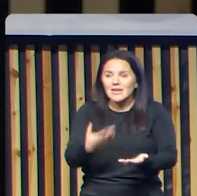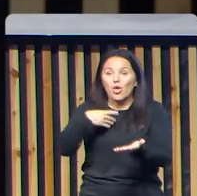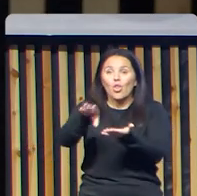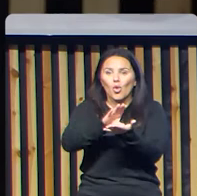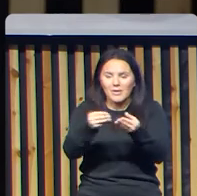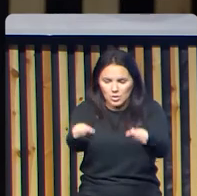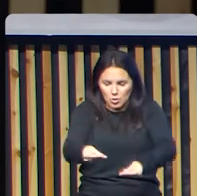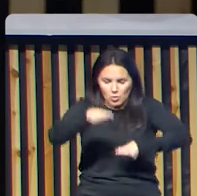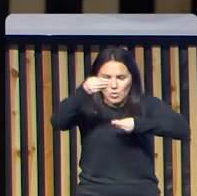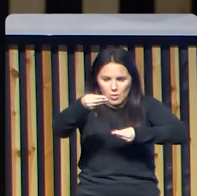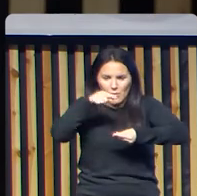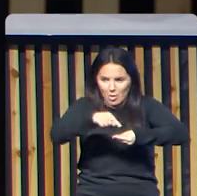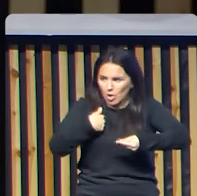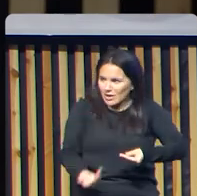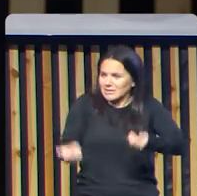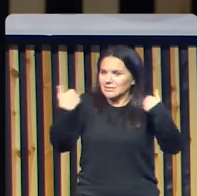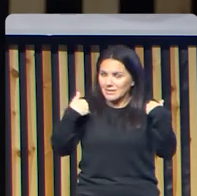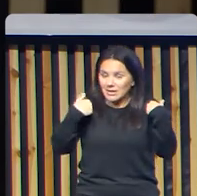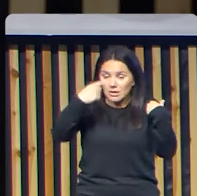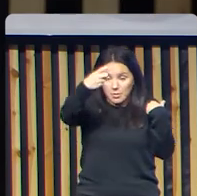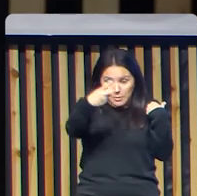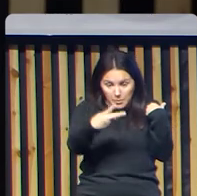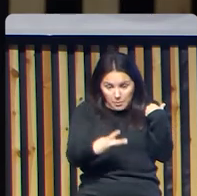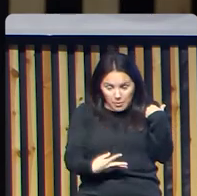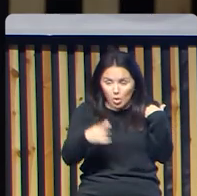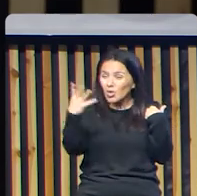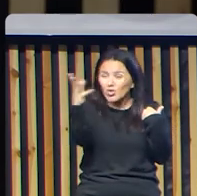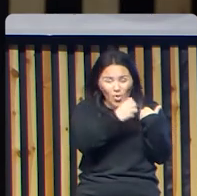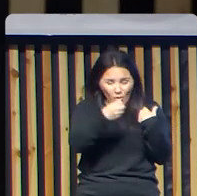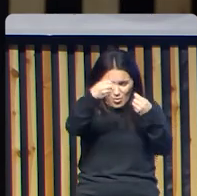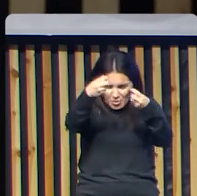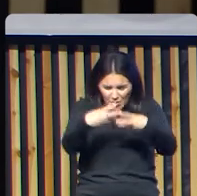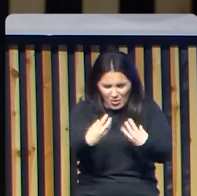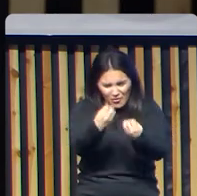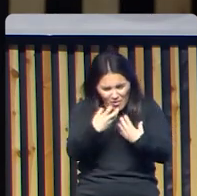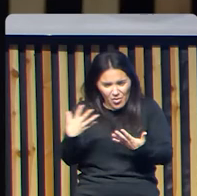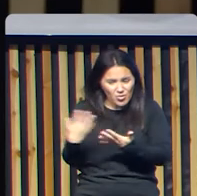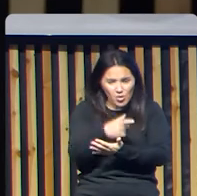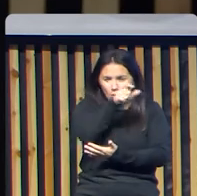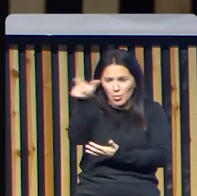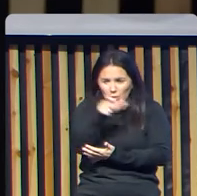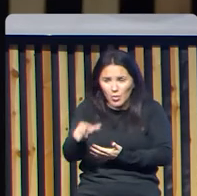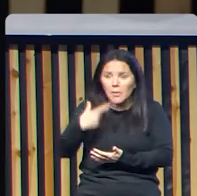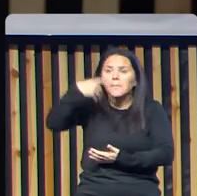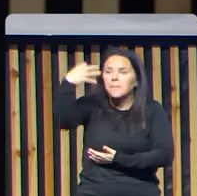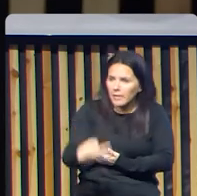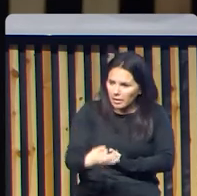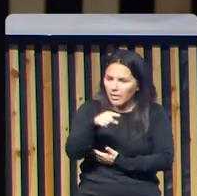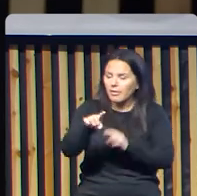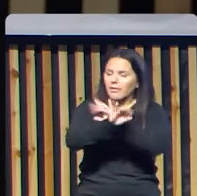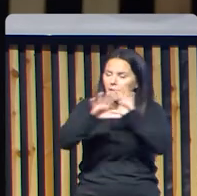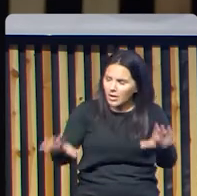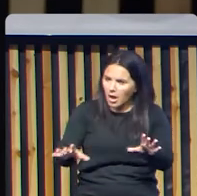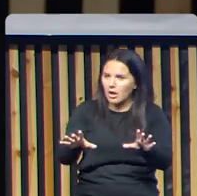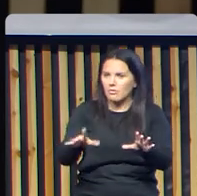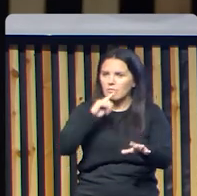de un documento y dar seguridad de que todos y cada uno de los datos informativos que aparecen en ese documento son ciertos son claros